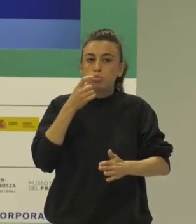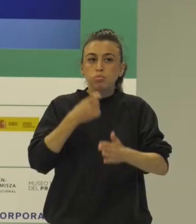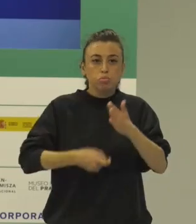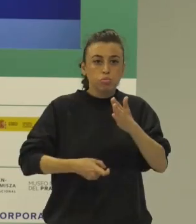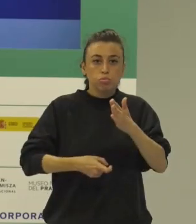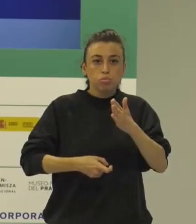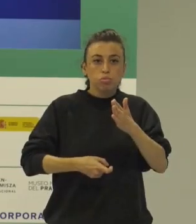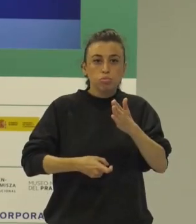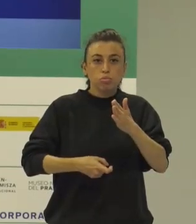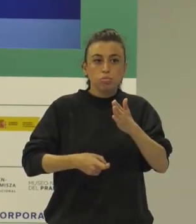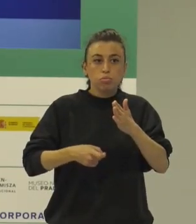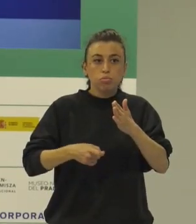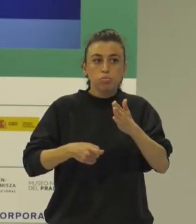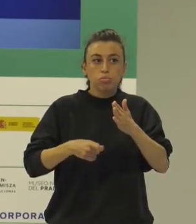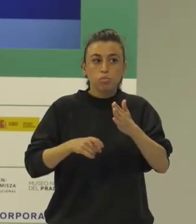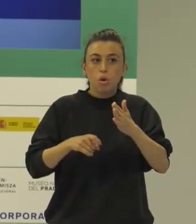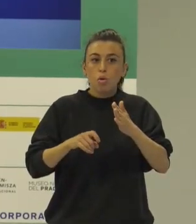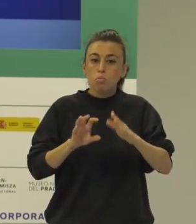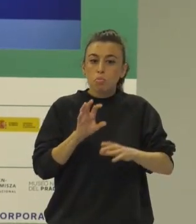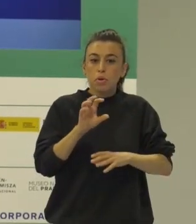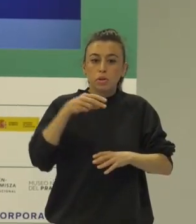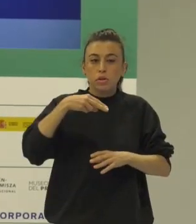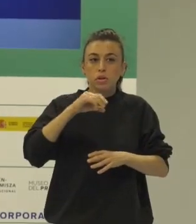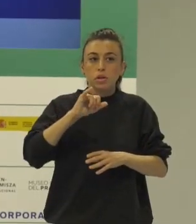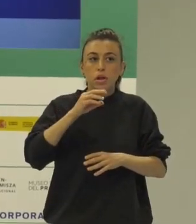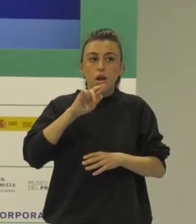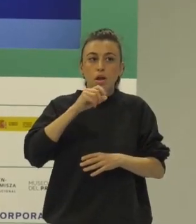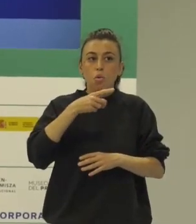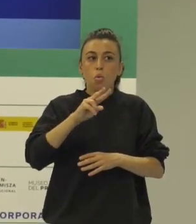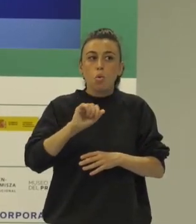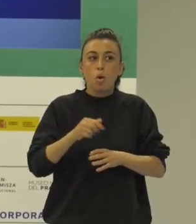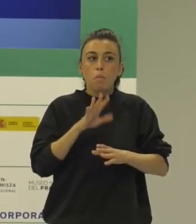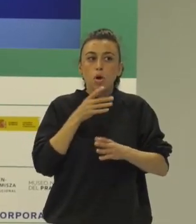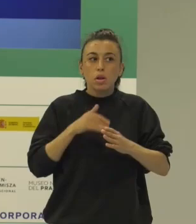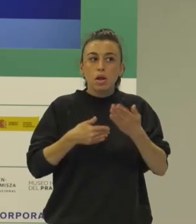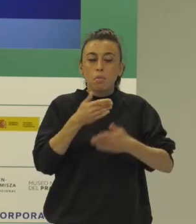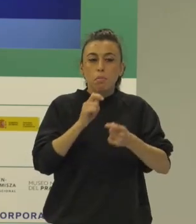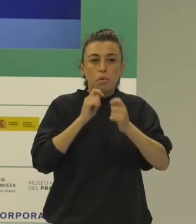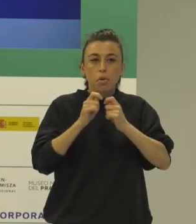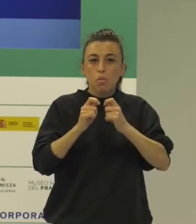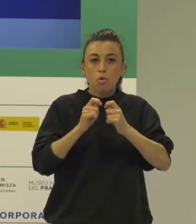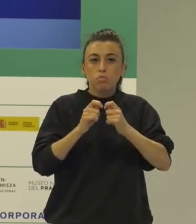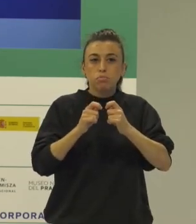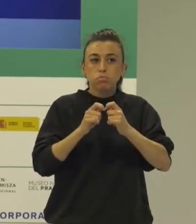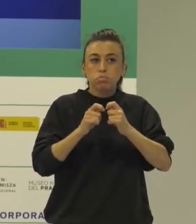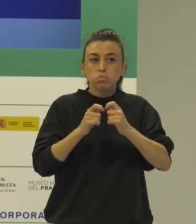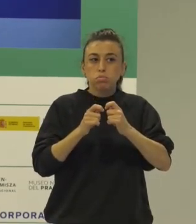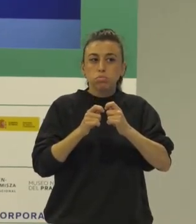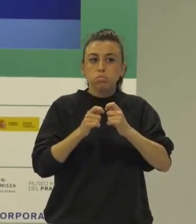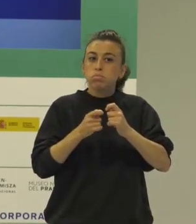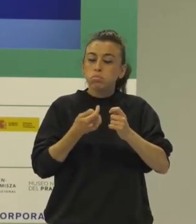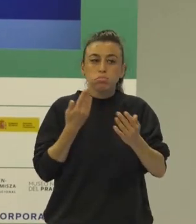el periodismo nicaragüense, porque es un periodismo también que se ha tenido que enfrentar a la precariedad del